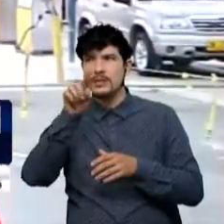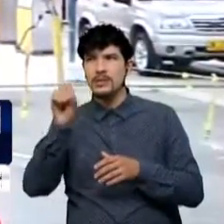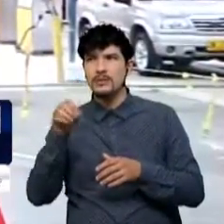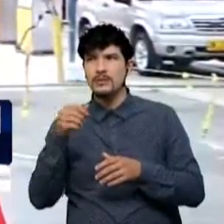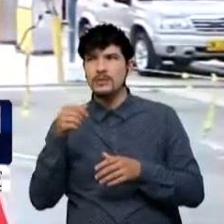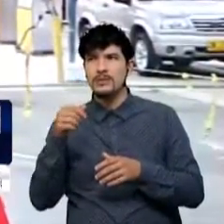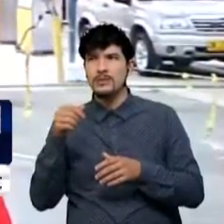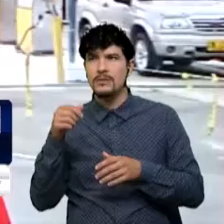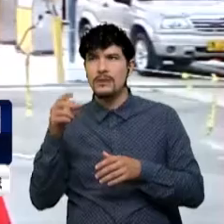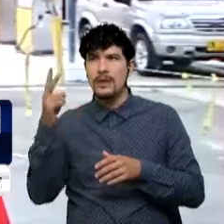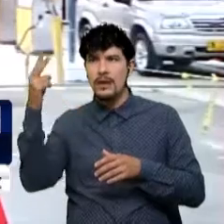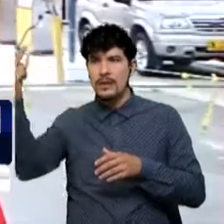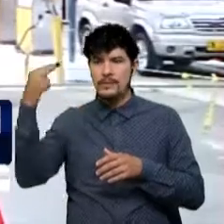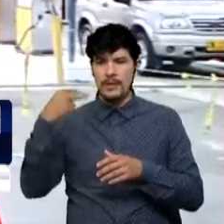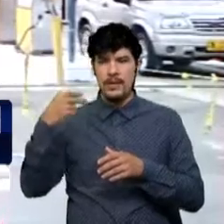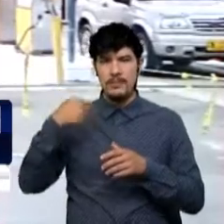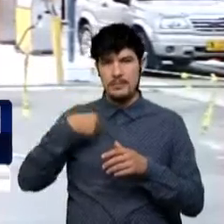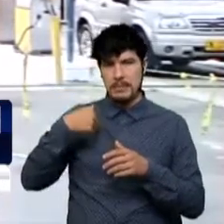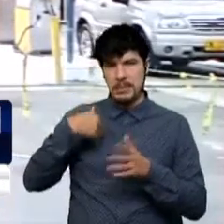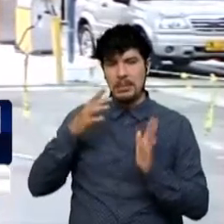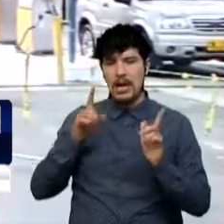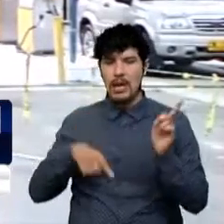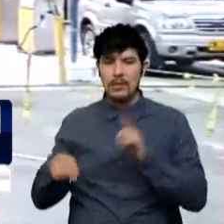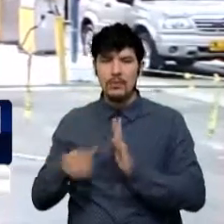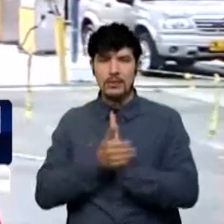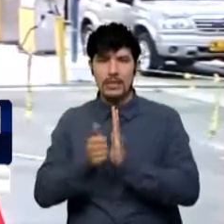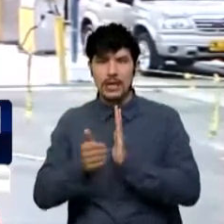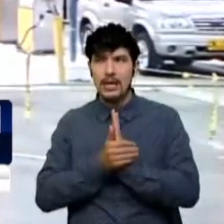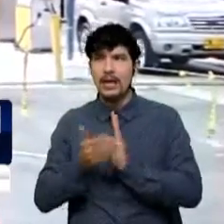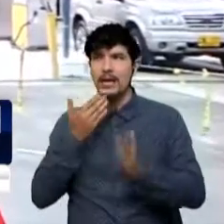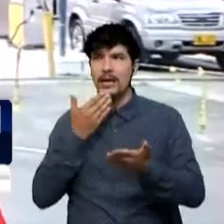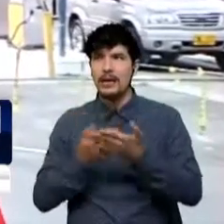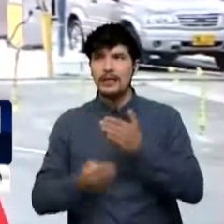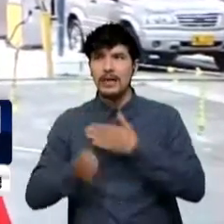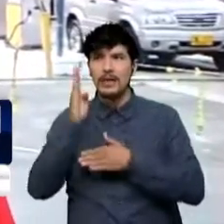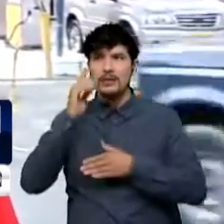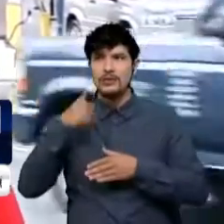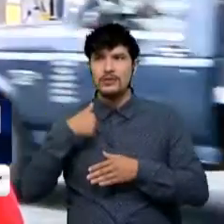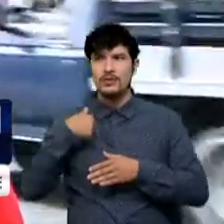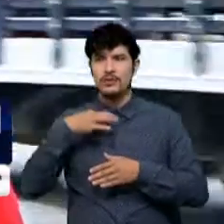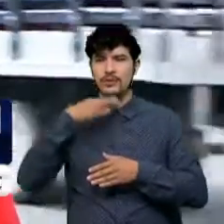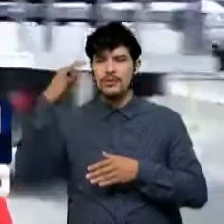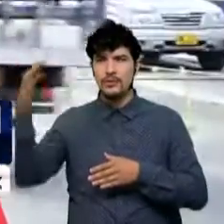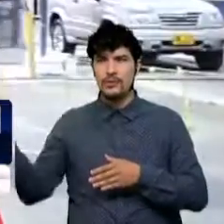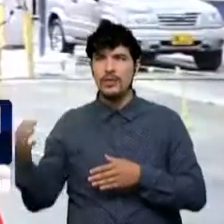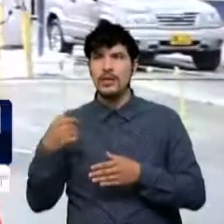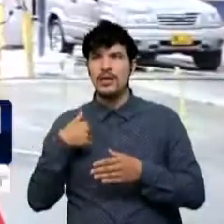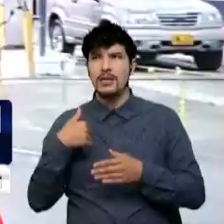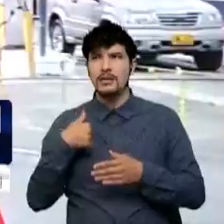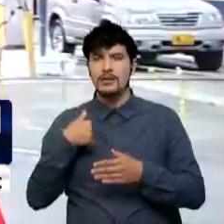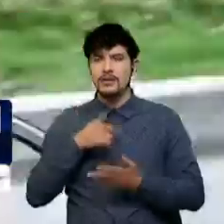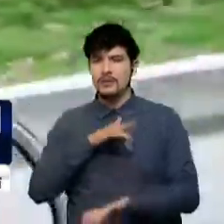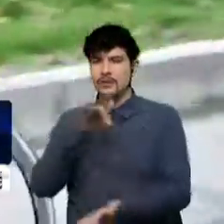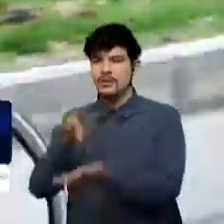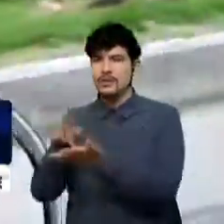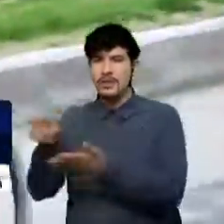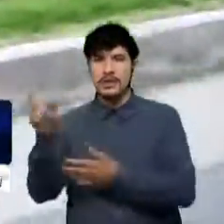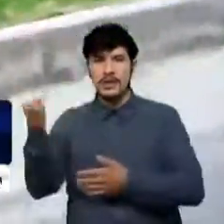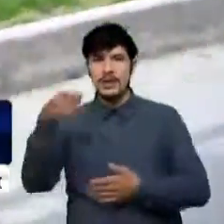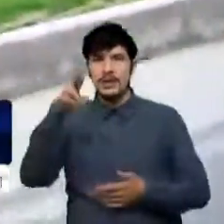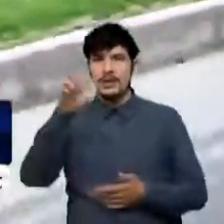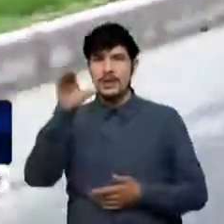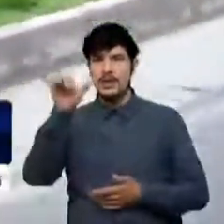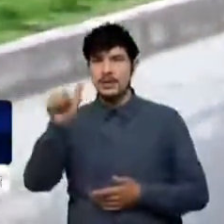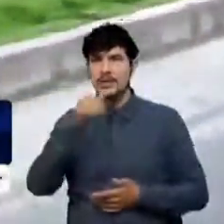vio en mí algunas cualidades que no tenía en su equipo. Gracias a Dios fui fichado por ellos y vamos a ir a correr a Grecia, Italia,